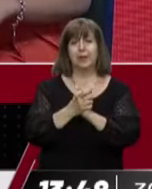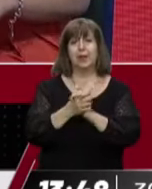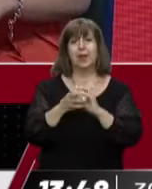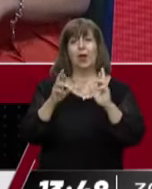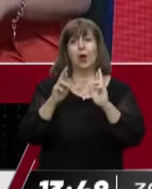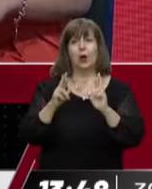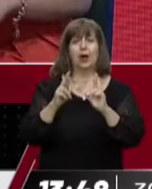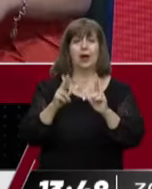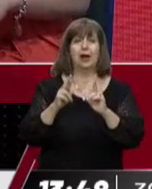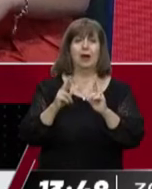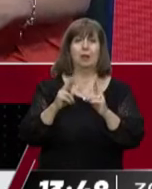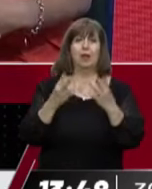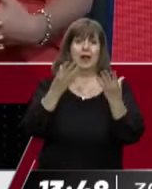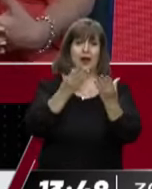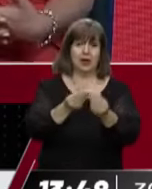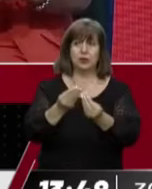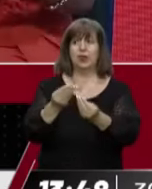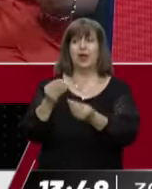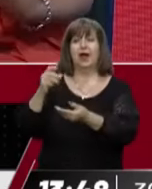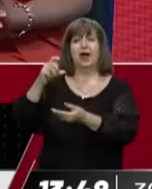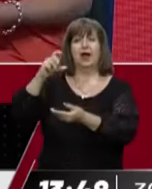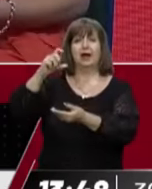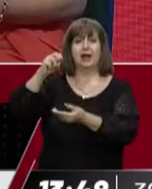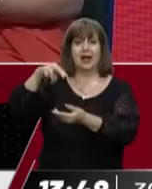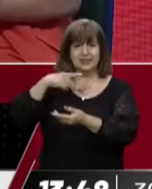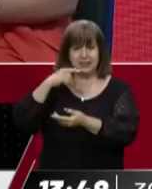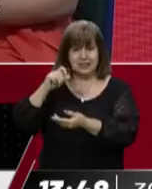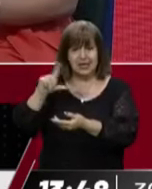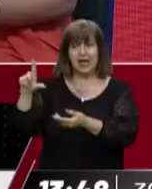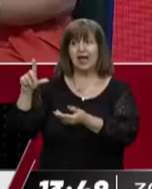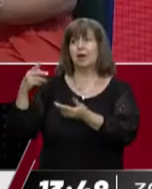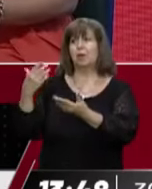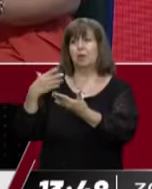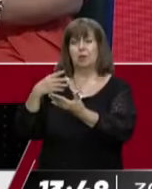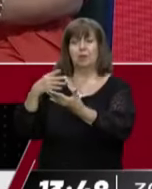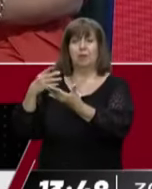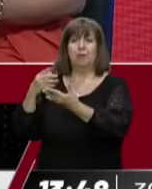una mano desde el punto de vista de la Cancillería para ver si se puede agilizar el trámite